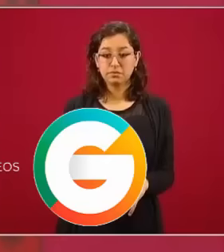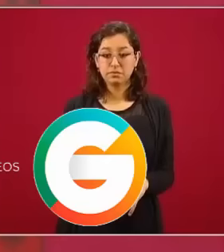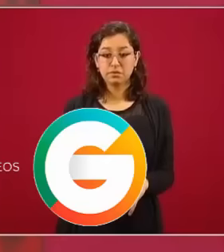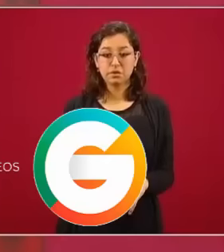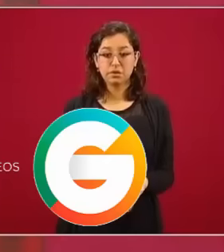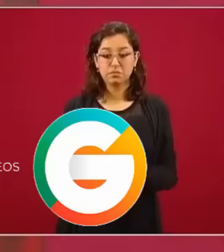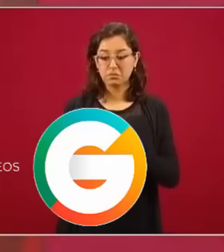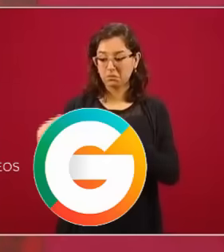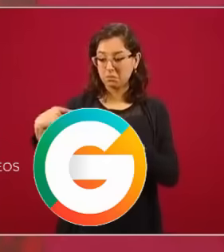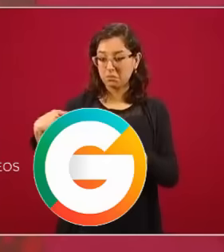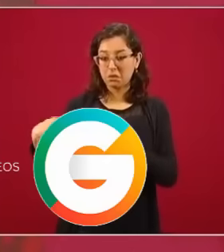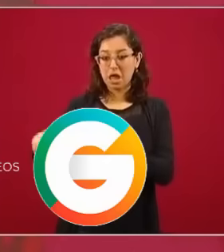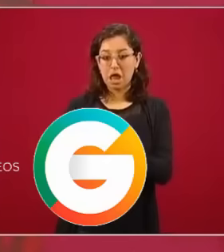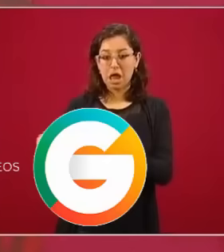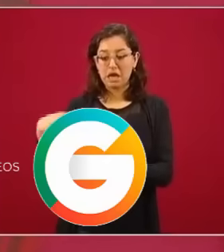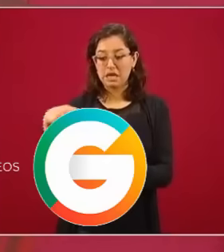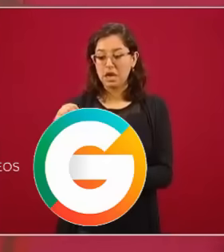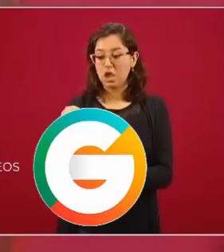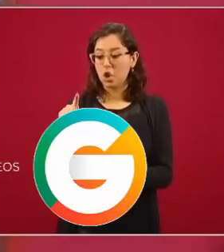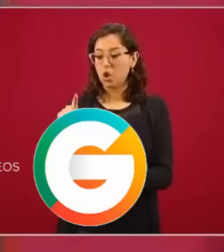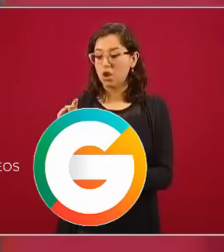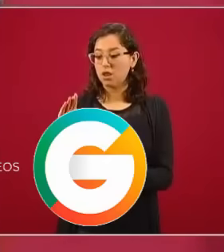durante todo el periodo neoliberal,